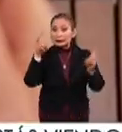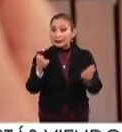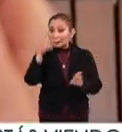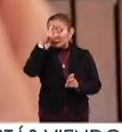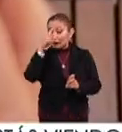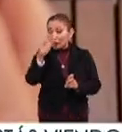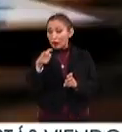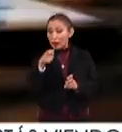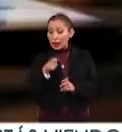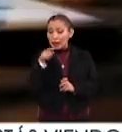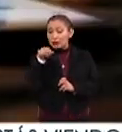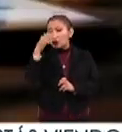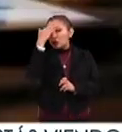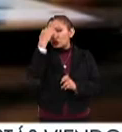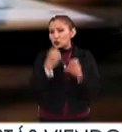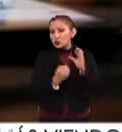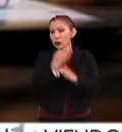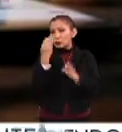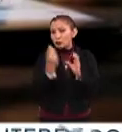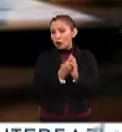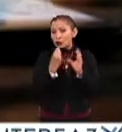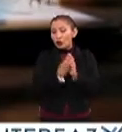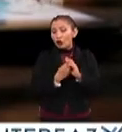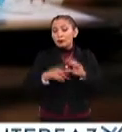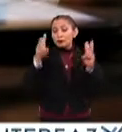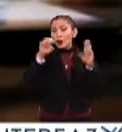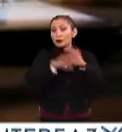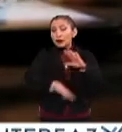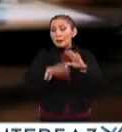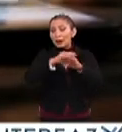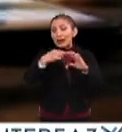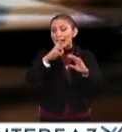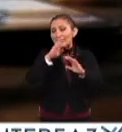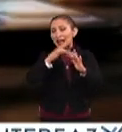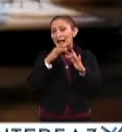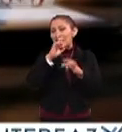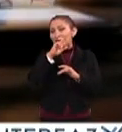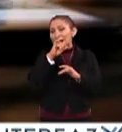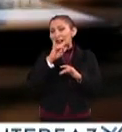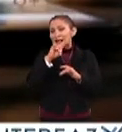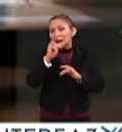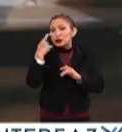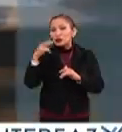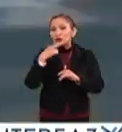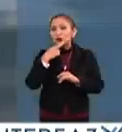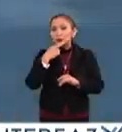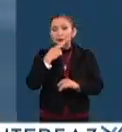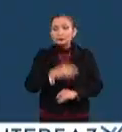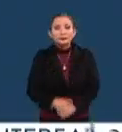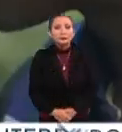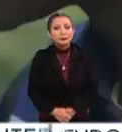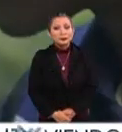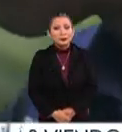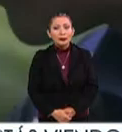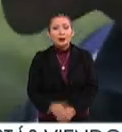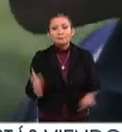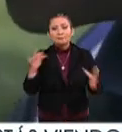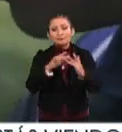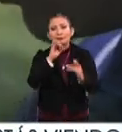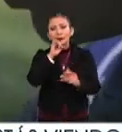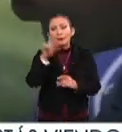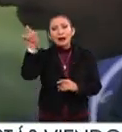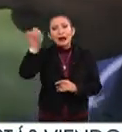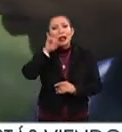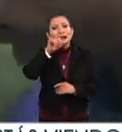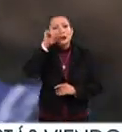sección México X conoceremos el MOOC Fundamentos de las Redes Inalámbricas y sus aplicaciones. Y nos enlazaremos